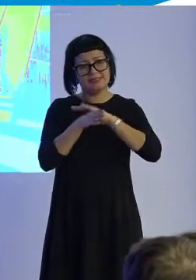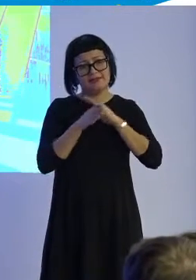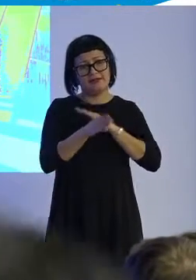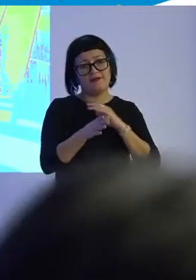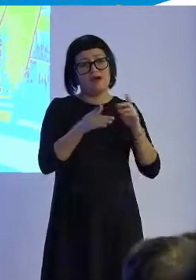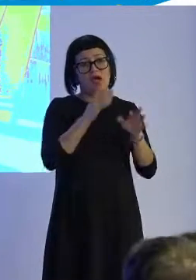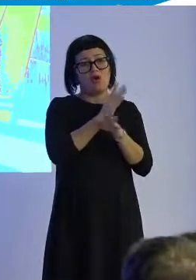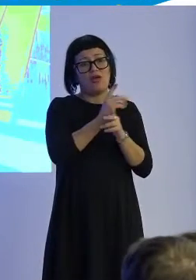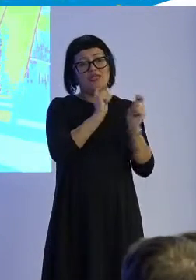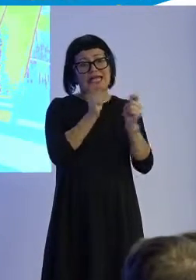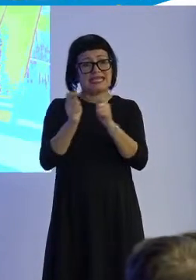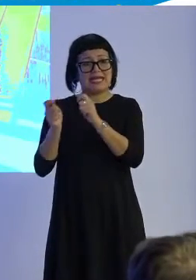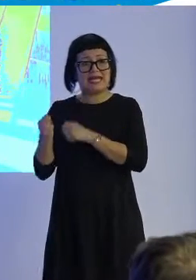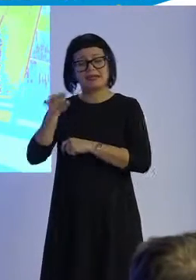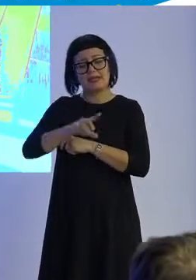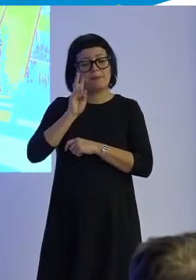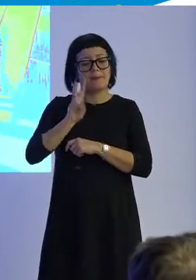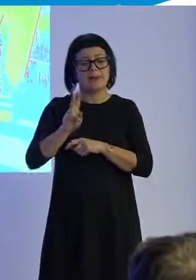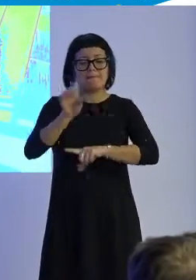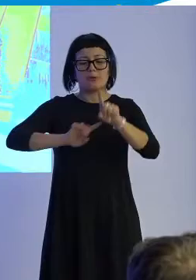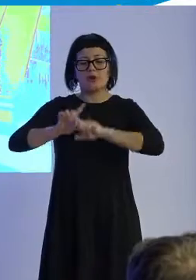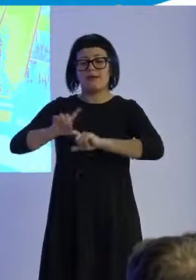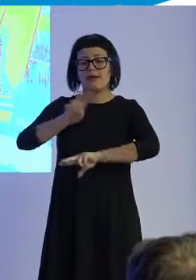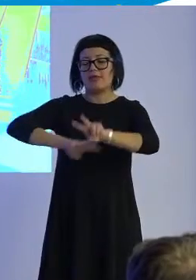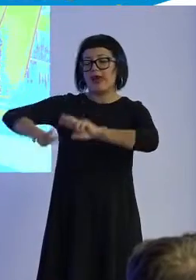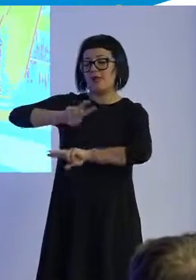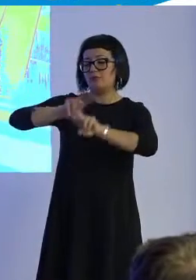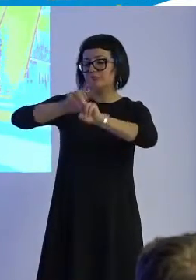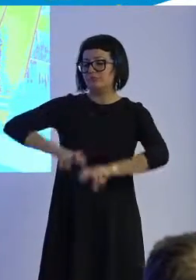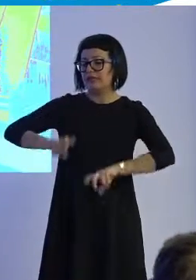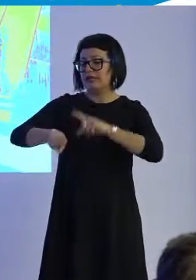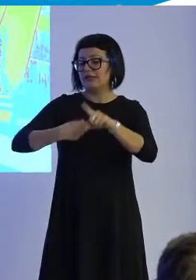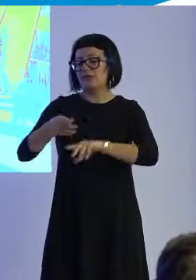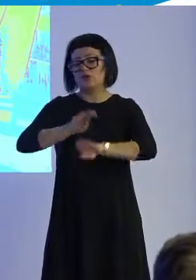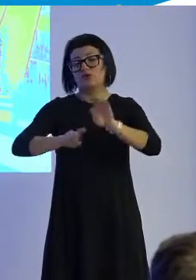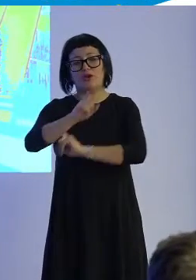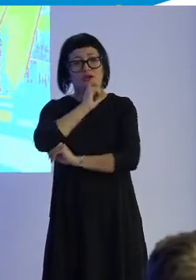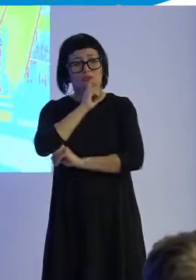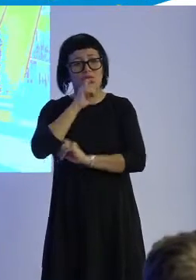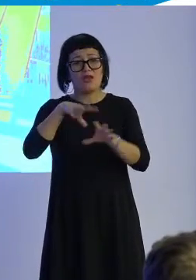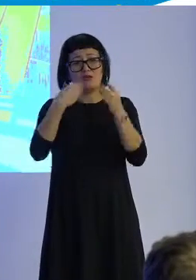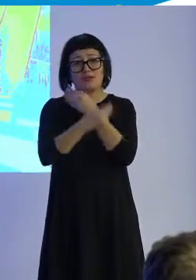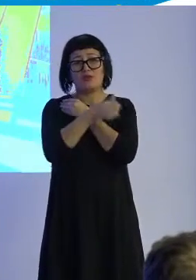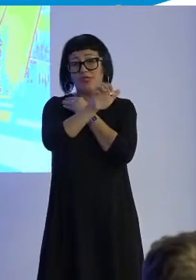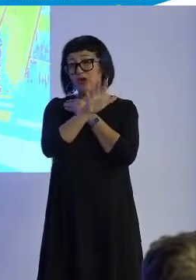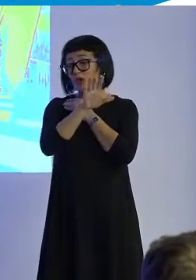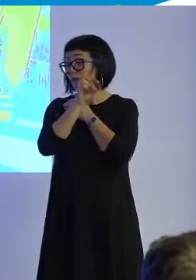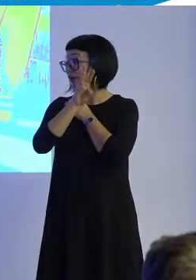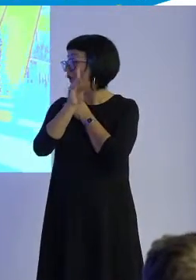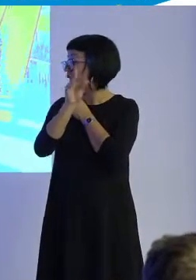distintos jugadores, analizar cuáles son los problemas y cómo se pueden solucionar. Eso creo el documento 5, que es un PDF, si lo puedes